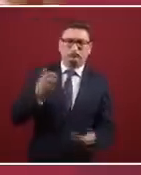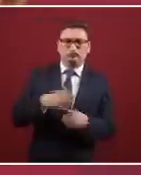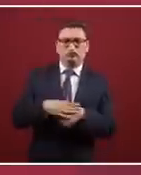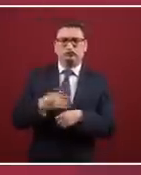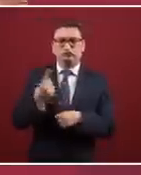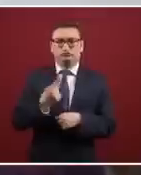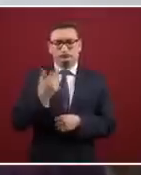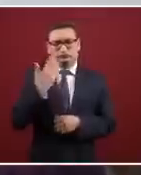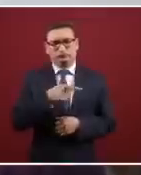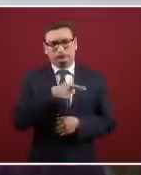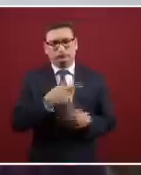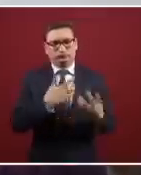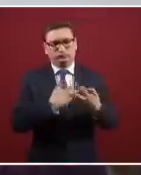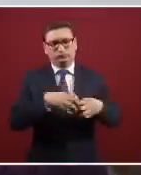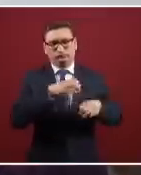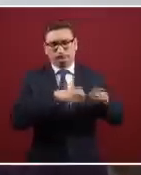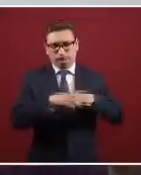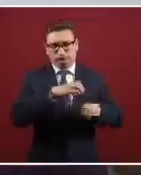las empresas ponían